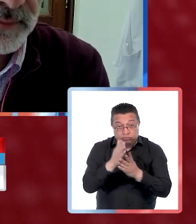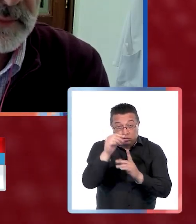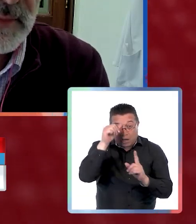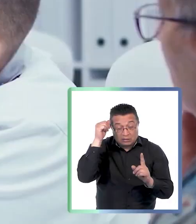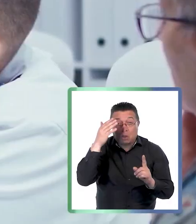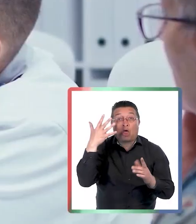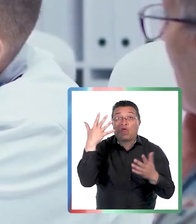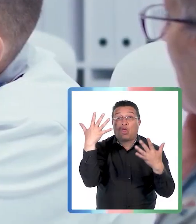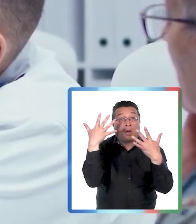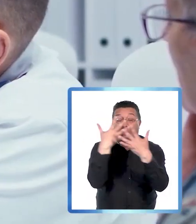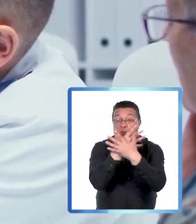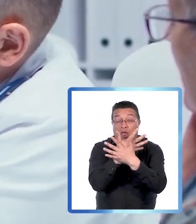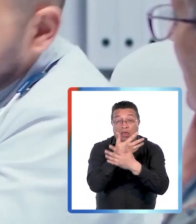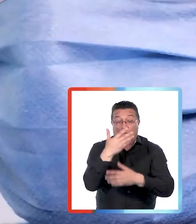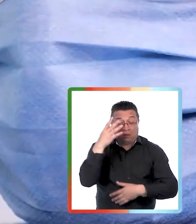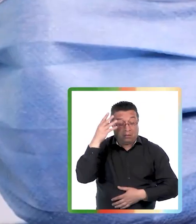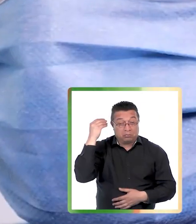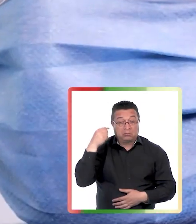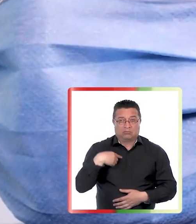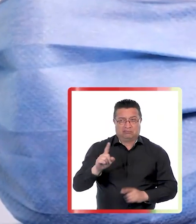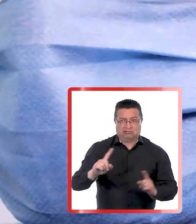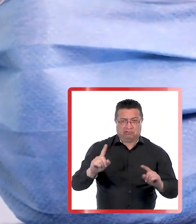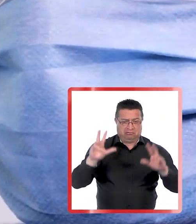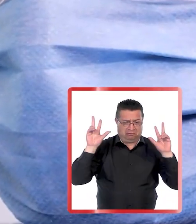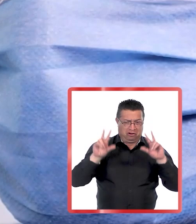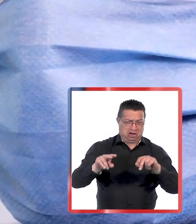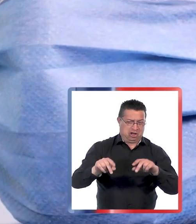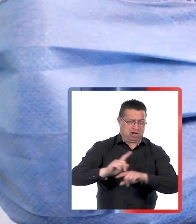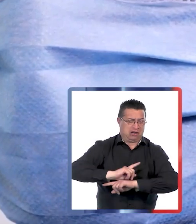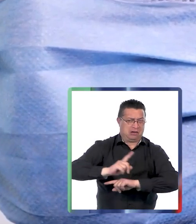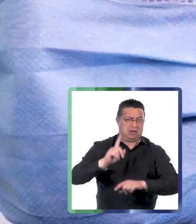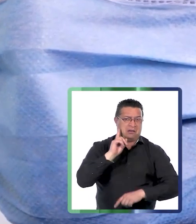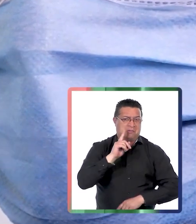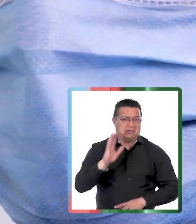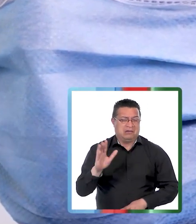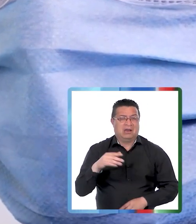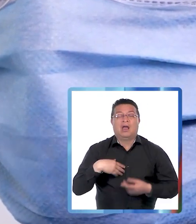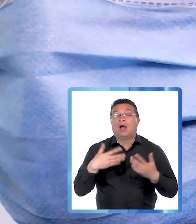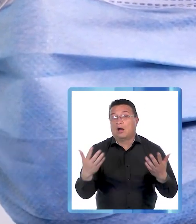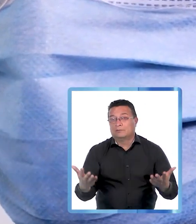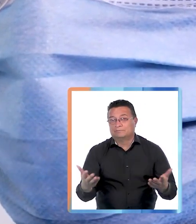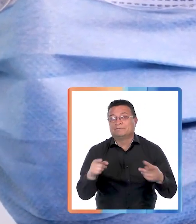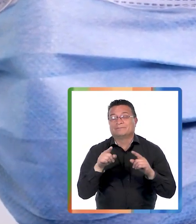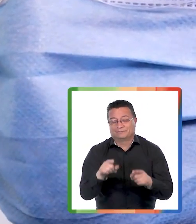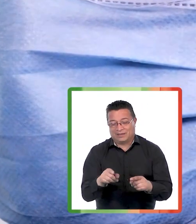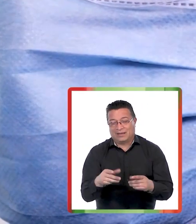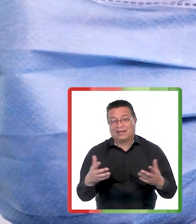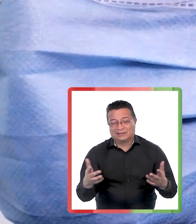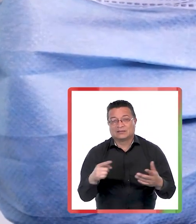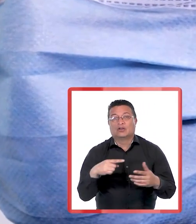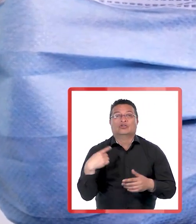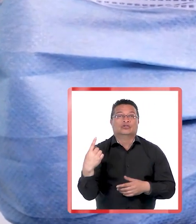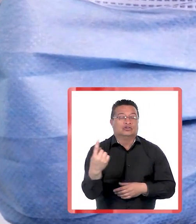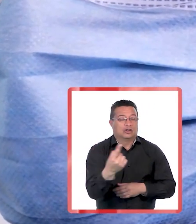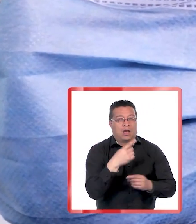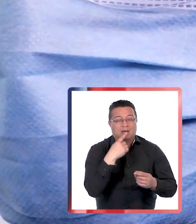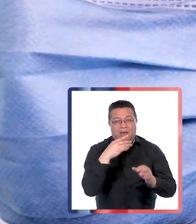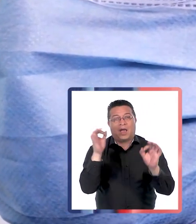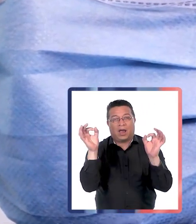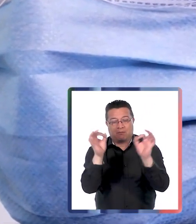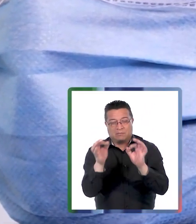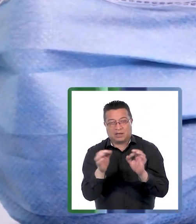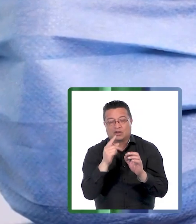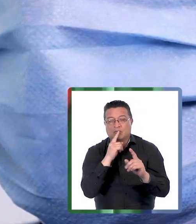cuenta. No se da cuenta que tiene la enfermedad y lo niega. Y si la persona es muy culta al comienzo, da todo tipo